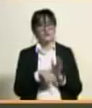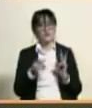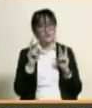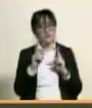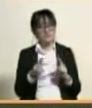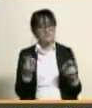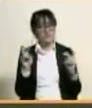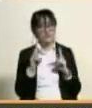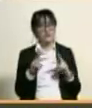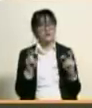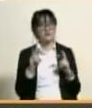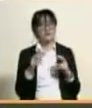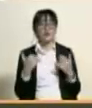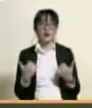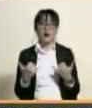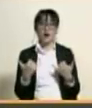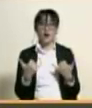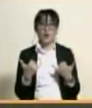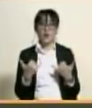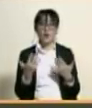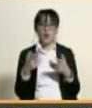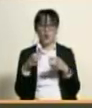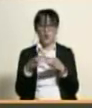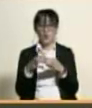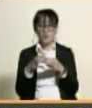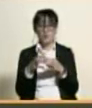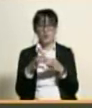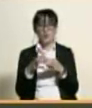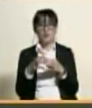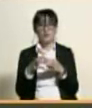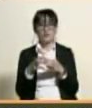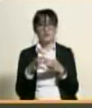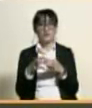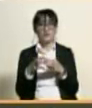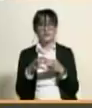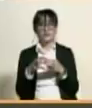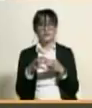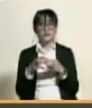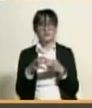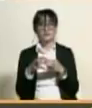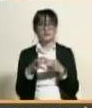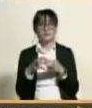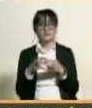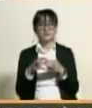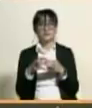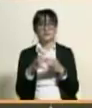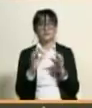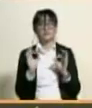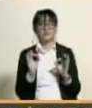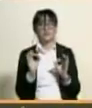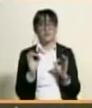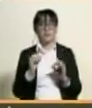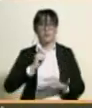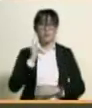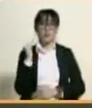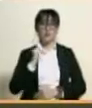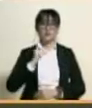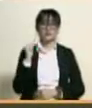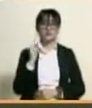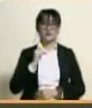investigación. Ahora mismo nuestros organismos de inteligencia y los cuerpos